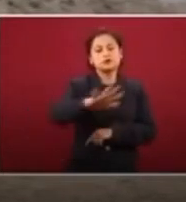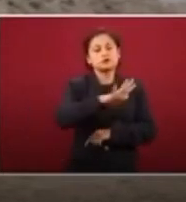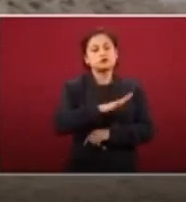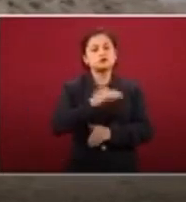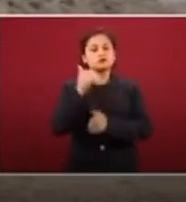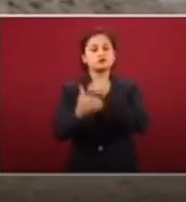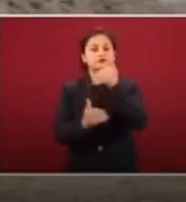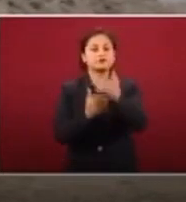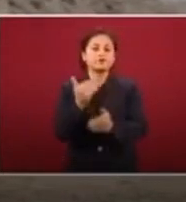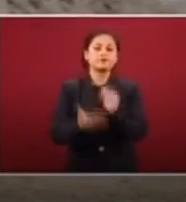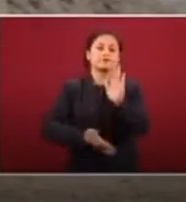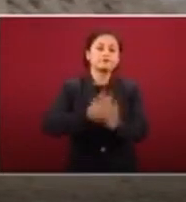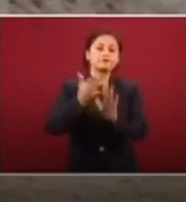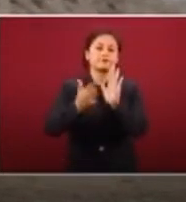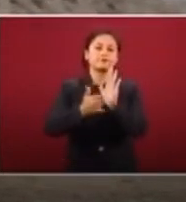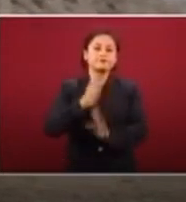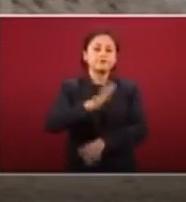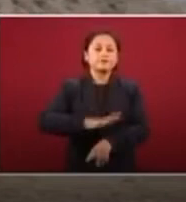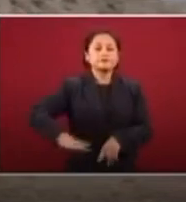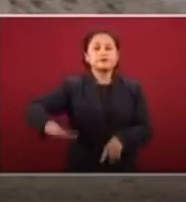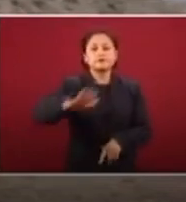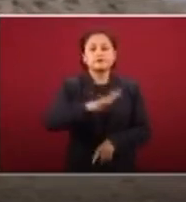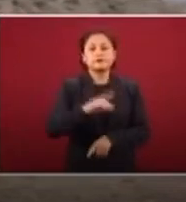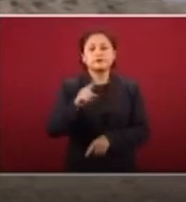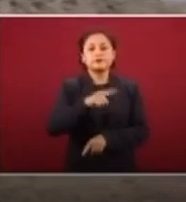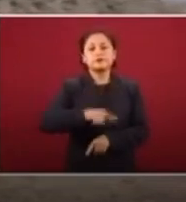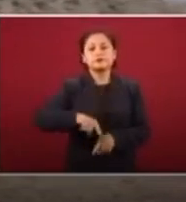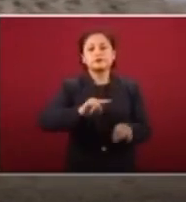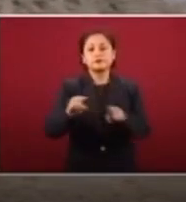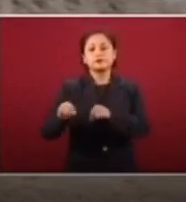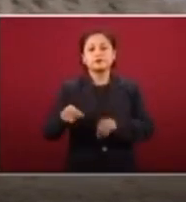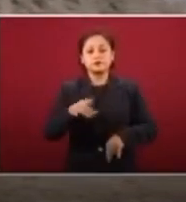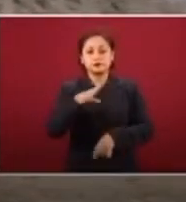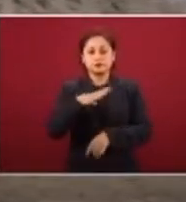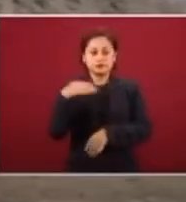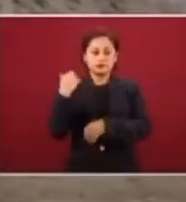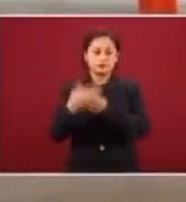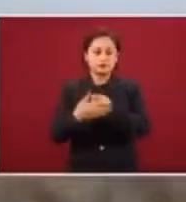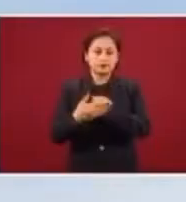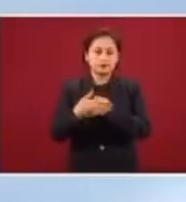del terreno donde van a ir toda la tanquería. Vamos a mostrarlo.